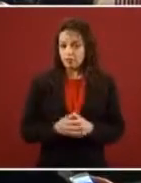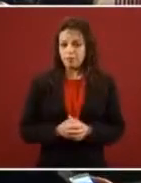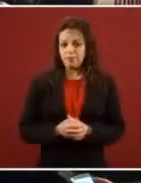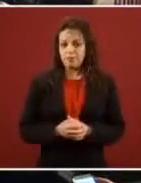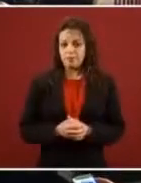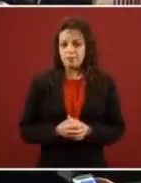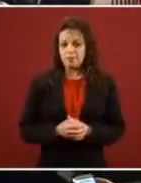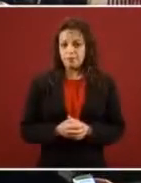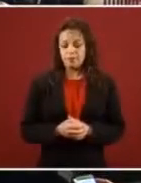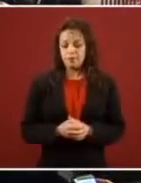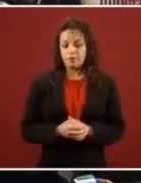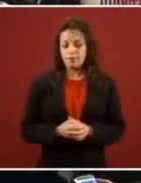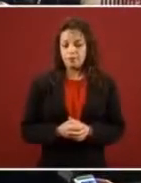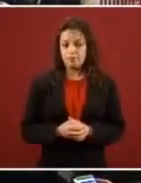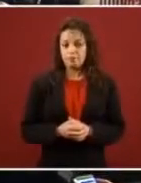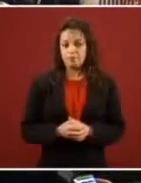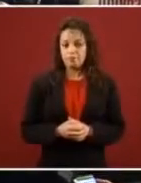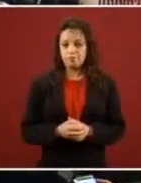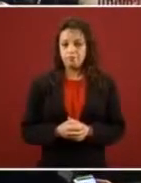consiguiendo